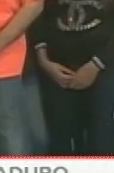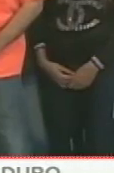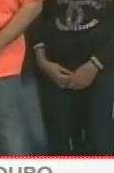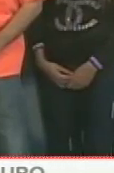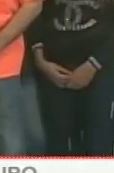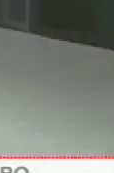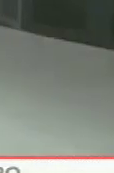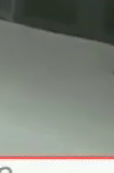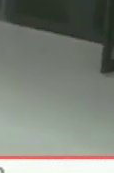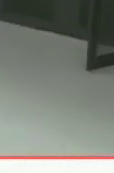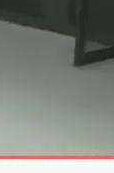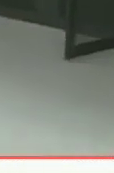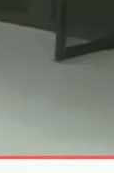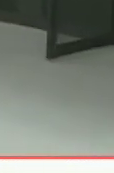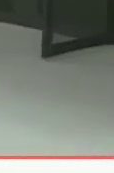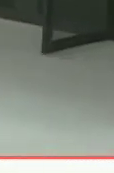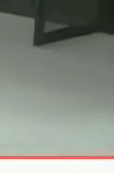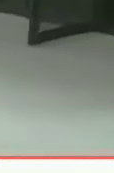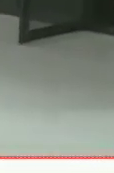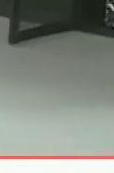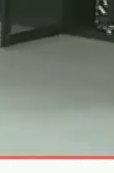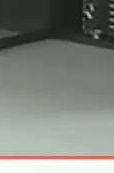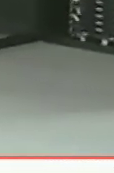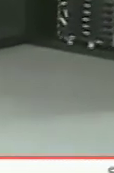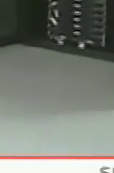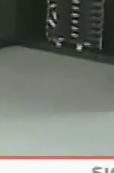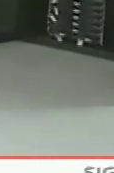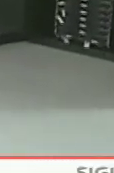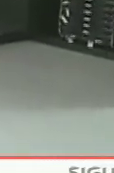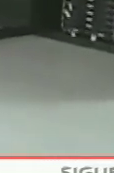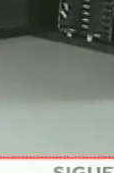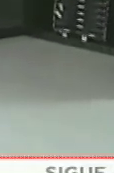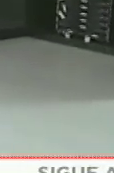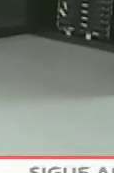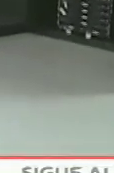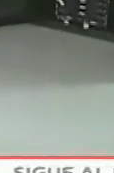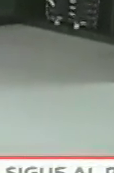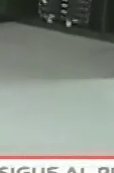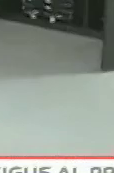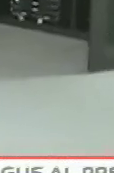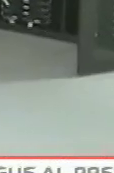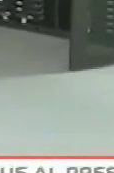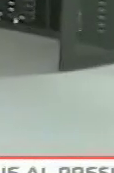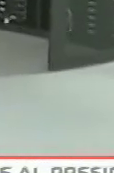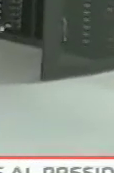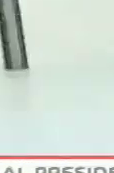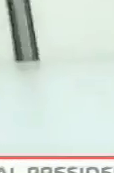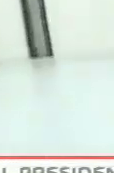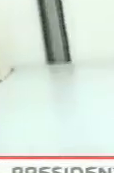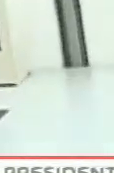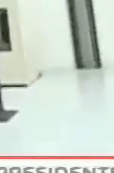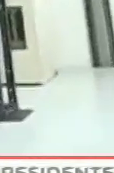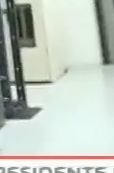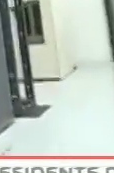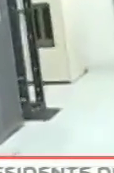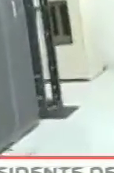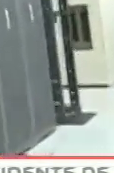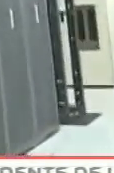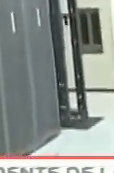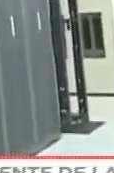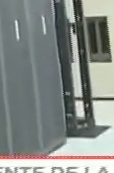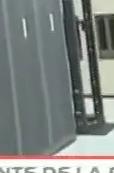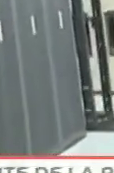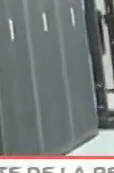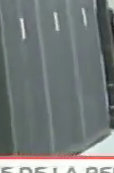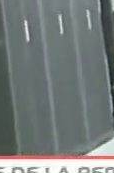Briceño, presidente de Movilnet. Aníbal. Muchas gracias, ministra. Saludo, presidente. Quería agregar que nosotros